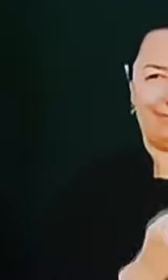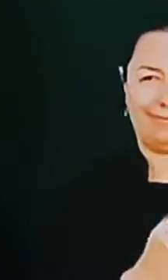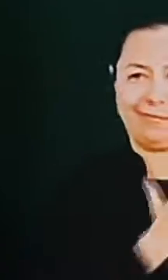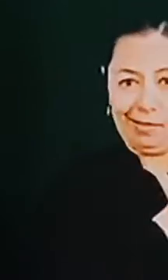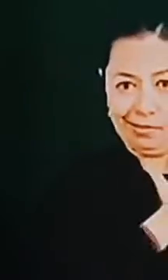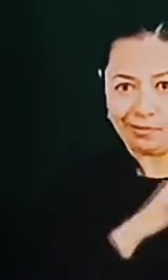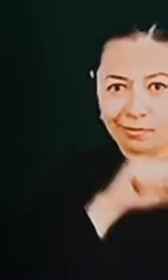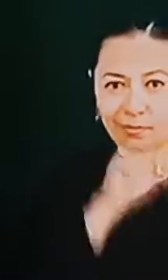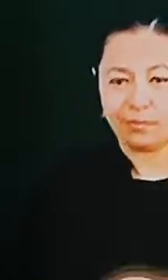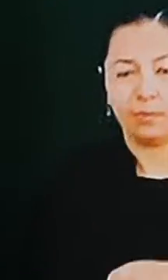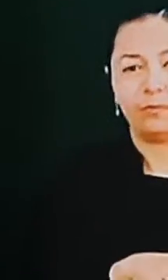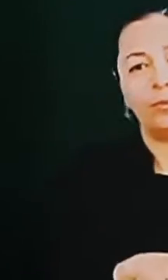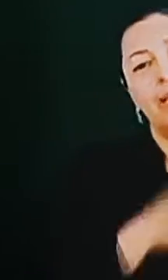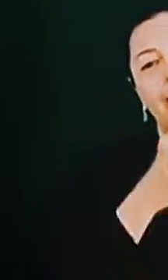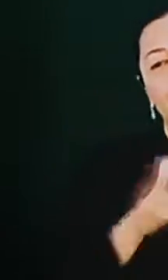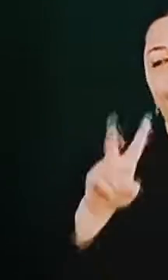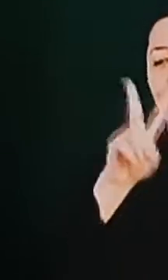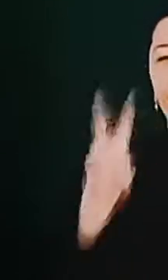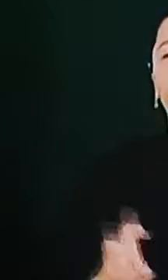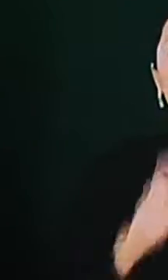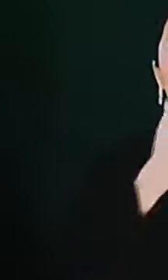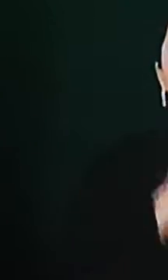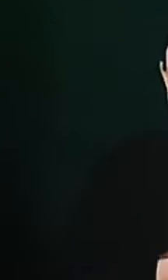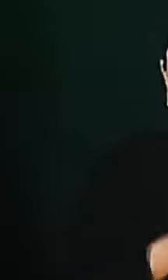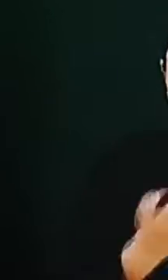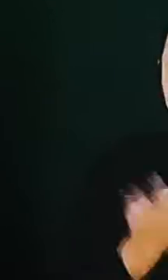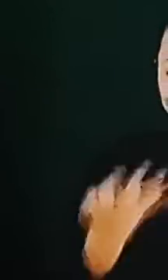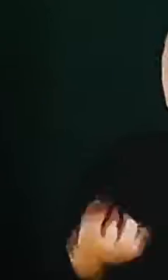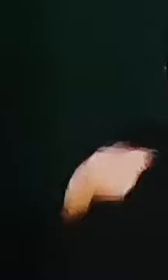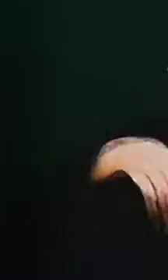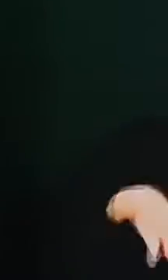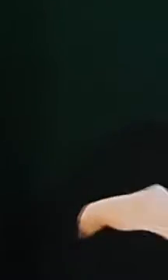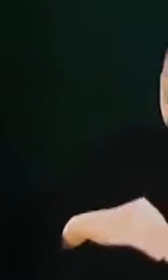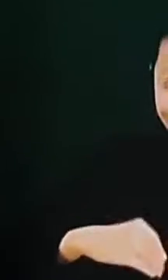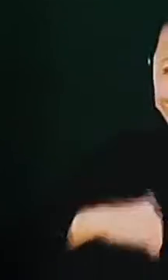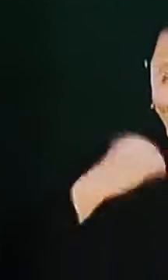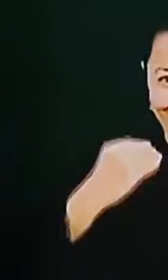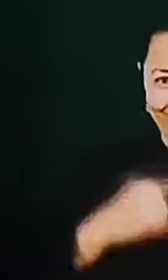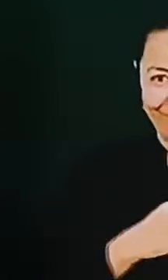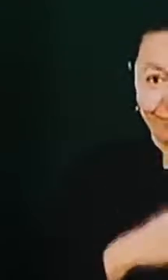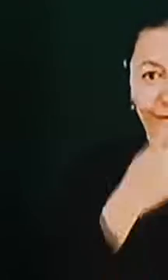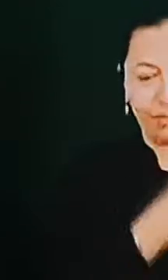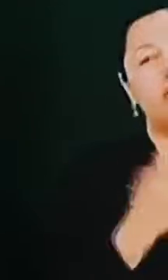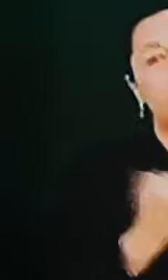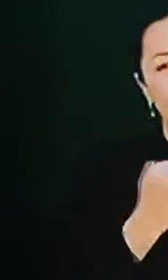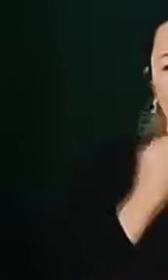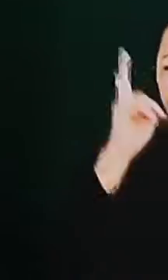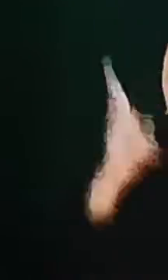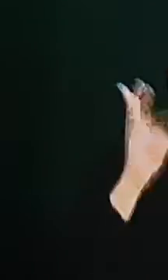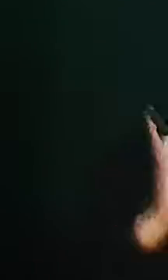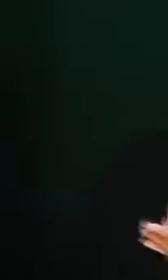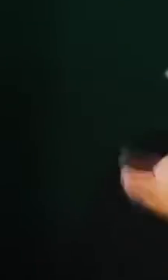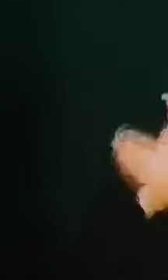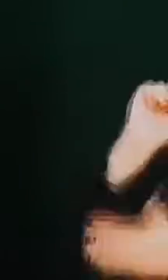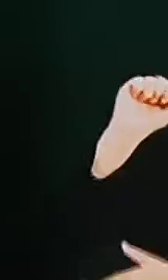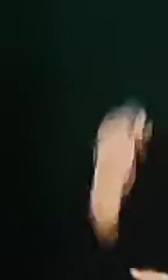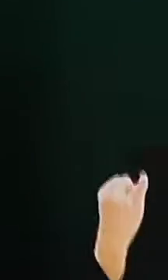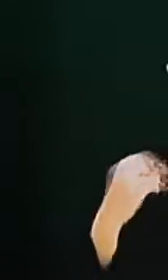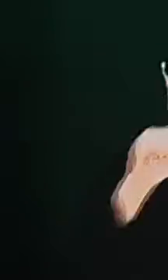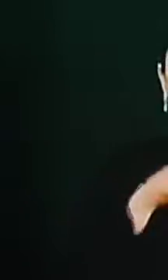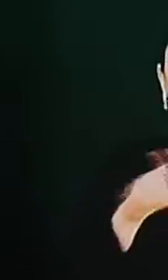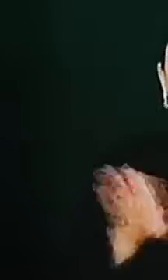en el Sembrando Vidas. Pero además visitaremos San Ignacio para ver el avance de la carretera